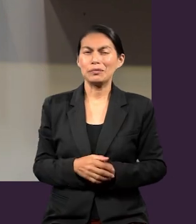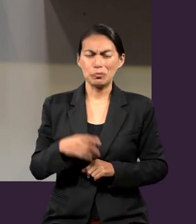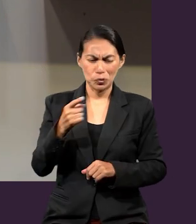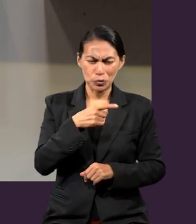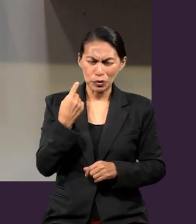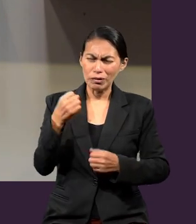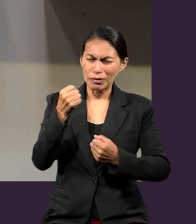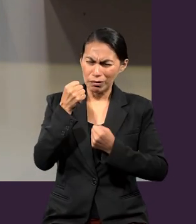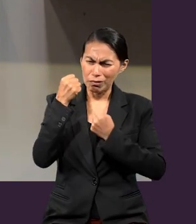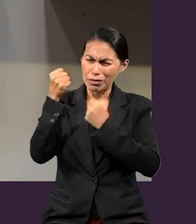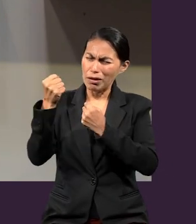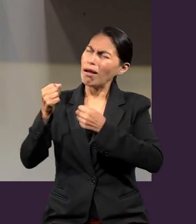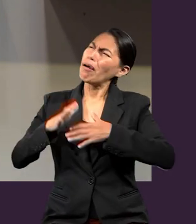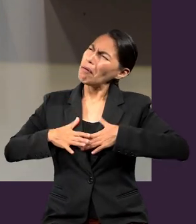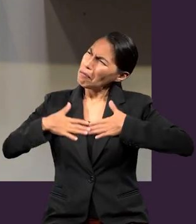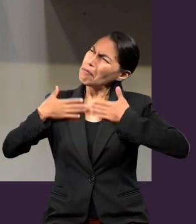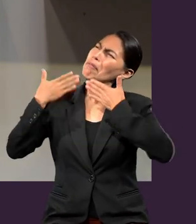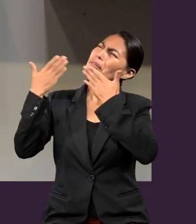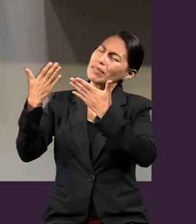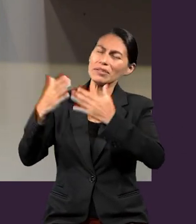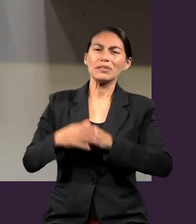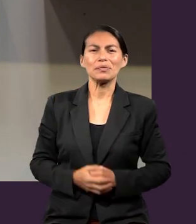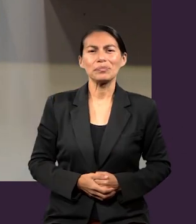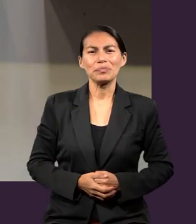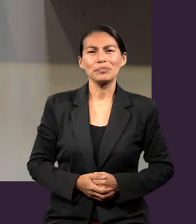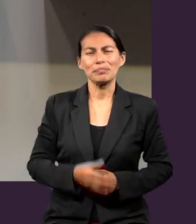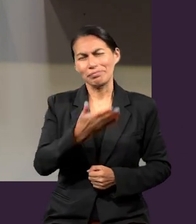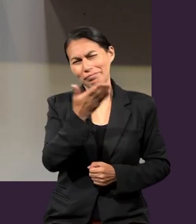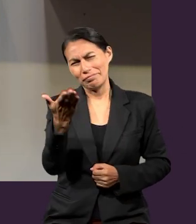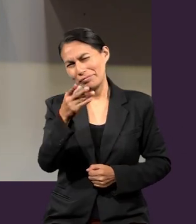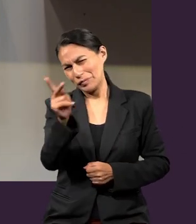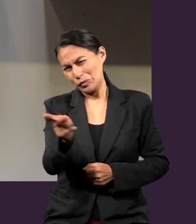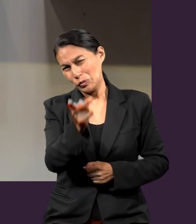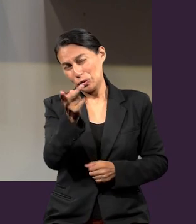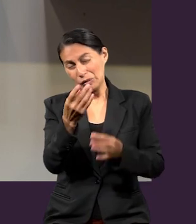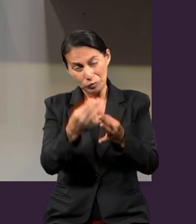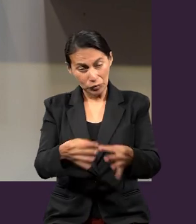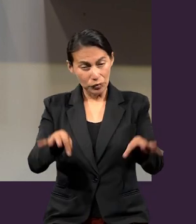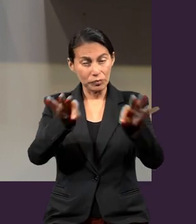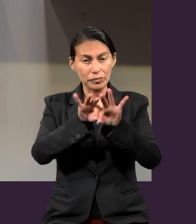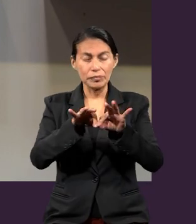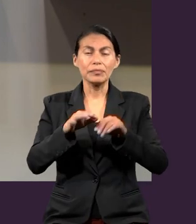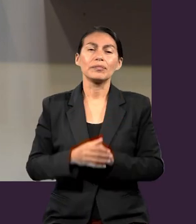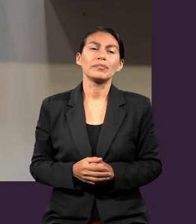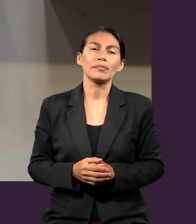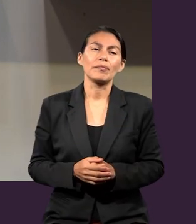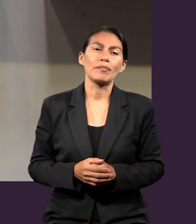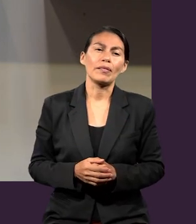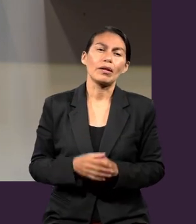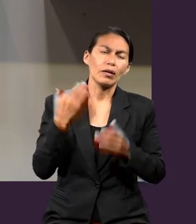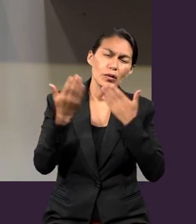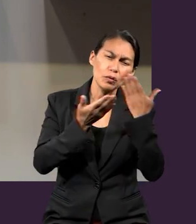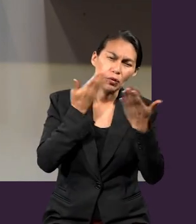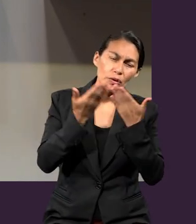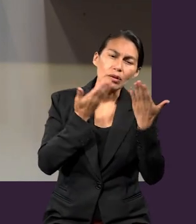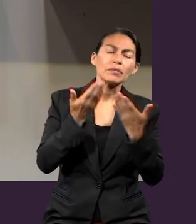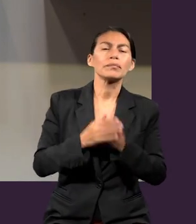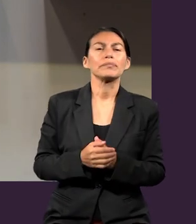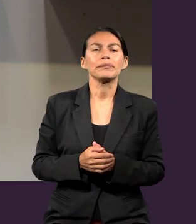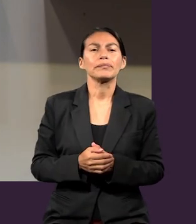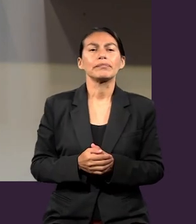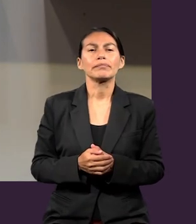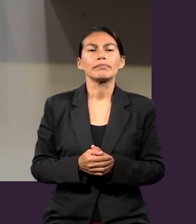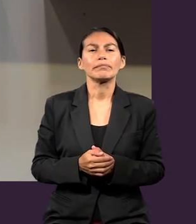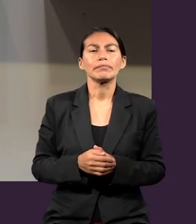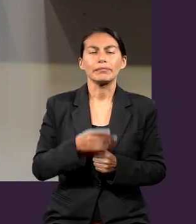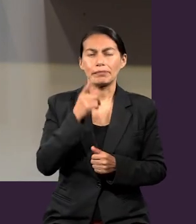baluarte, ese confort. Yo quiero hacerles una pregunta muy importante para entrar de lleno a nuestra